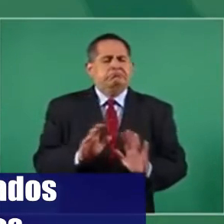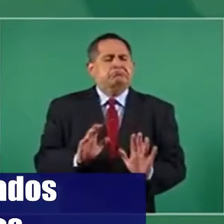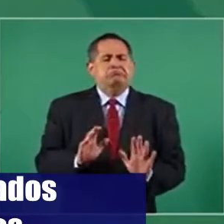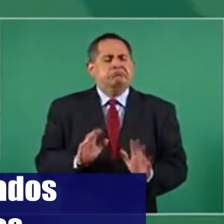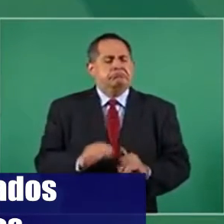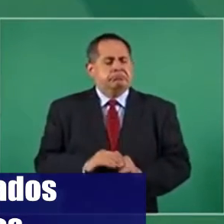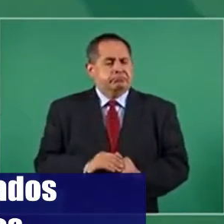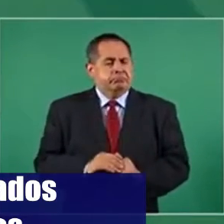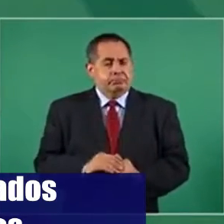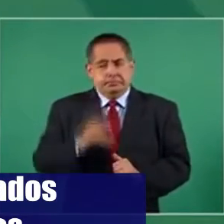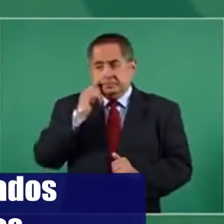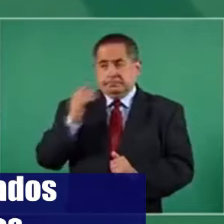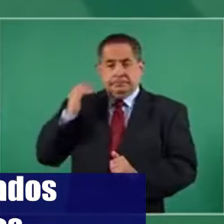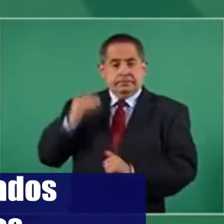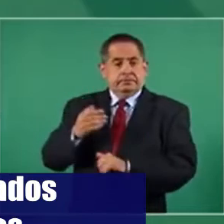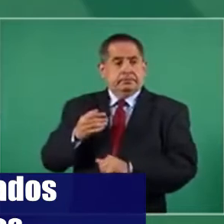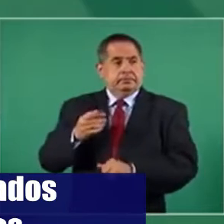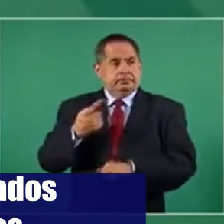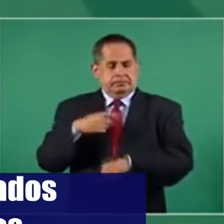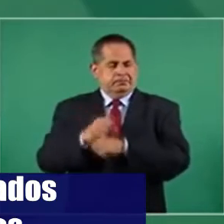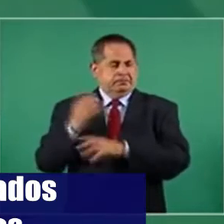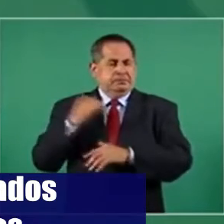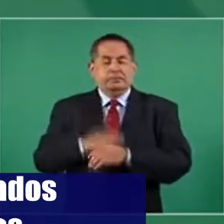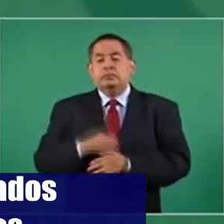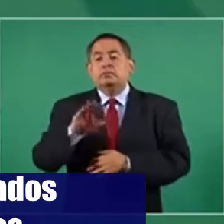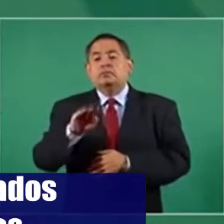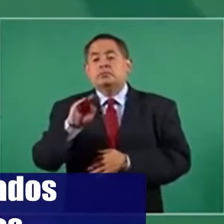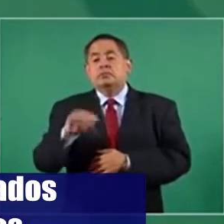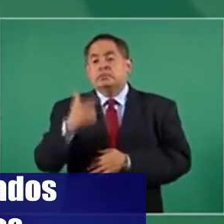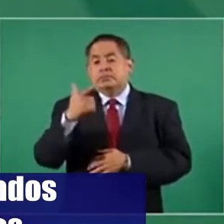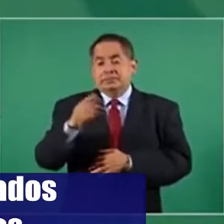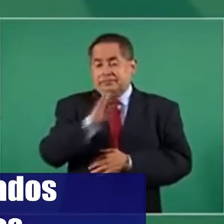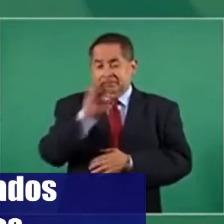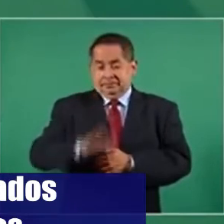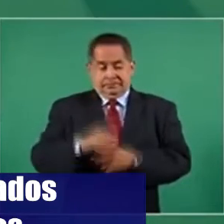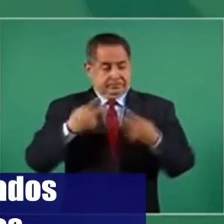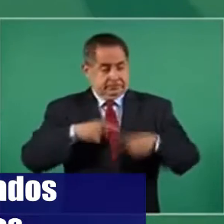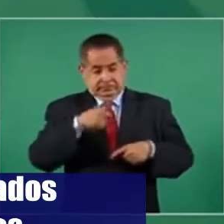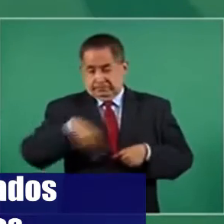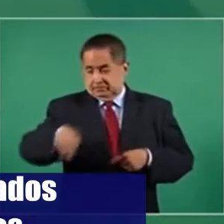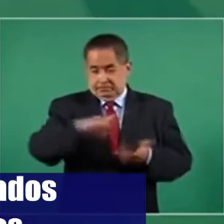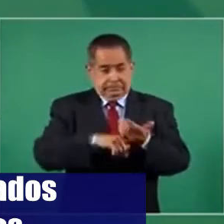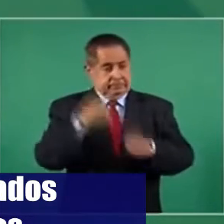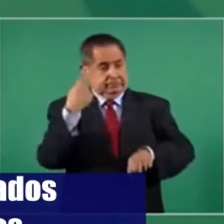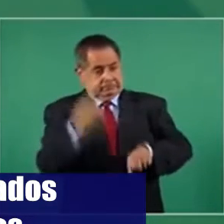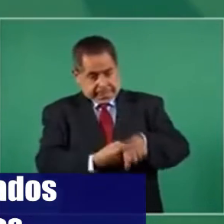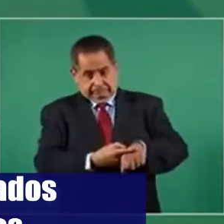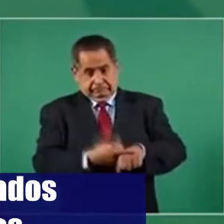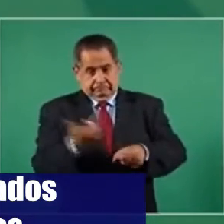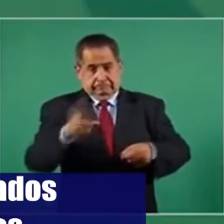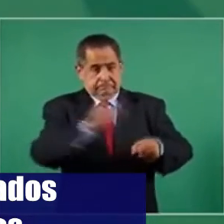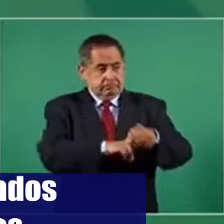semanas, 97% de las personas que hoy están hospitalizadas por COVID